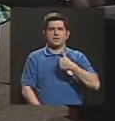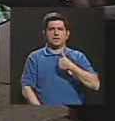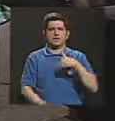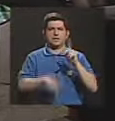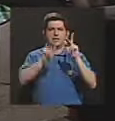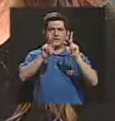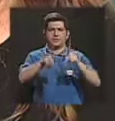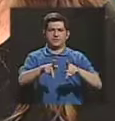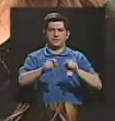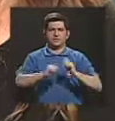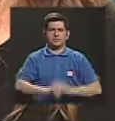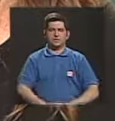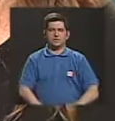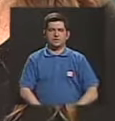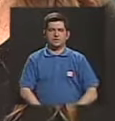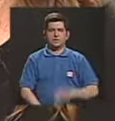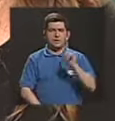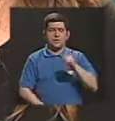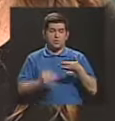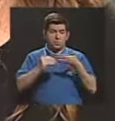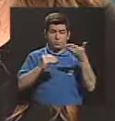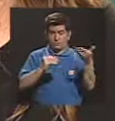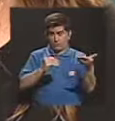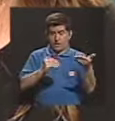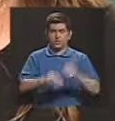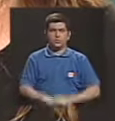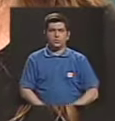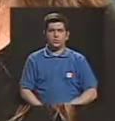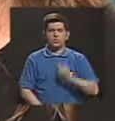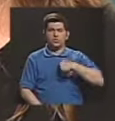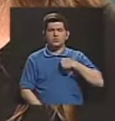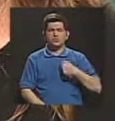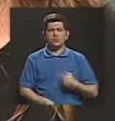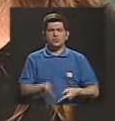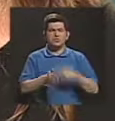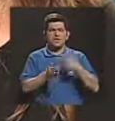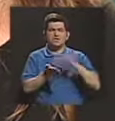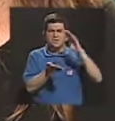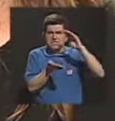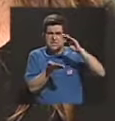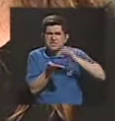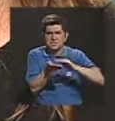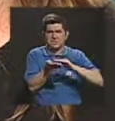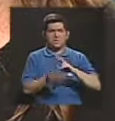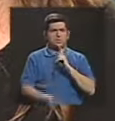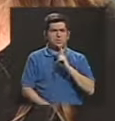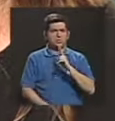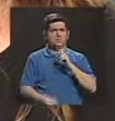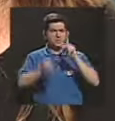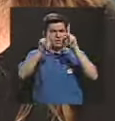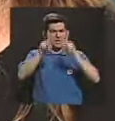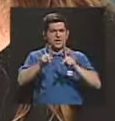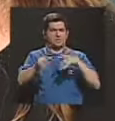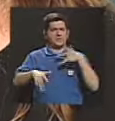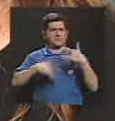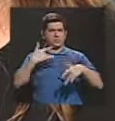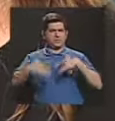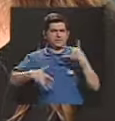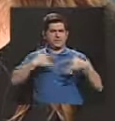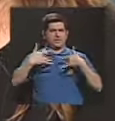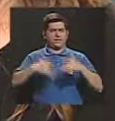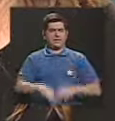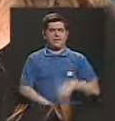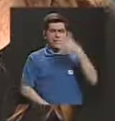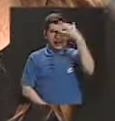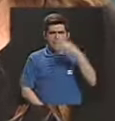presentando esta persona. Yo creo que uno de los factores es que minimizamos en muchos momentos lo que realmente la persona está sintiendo.